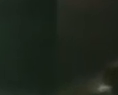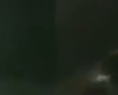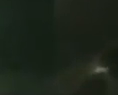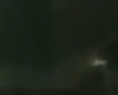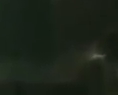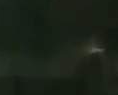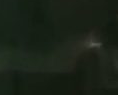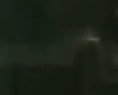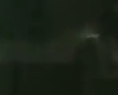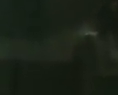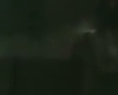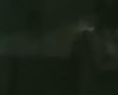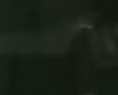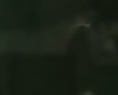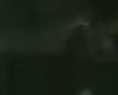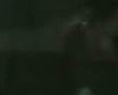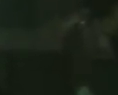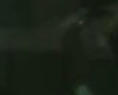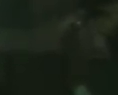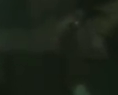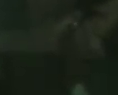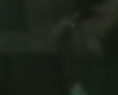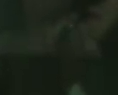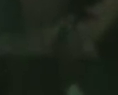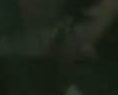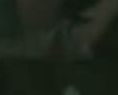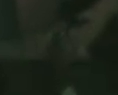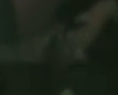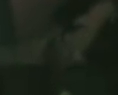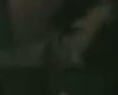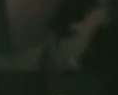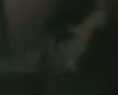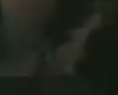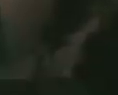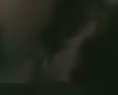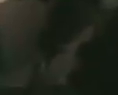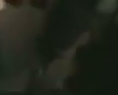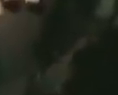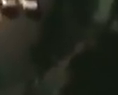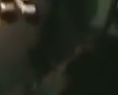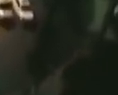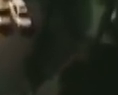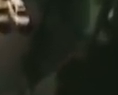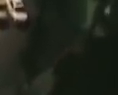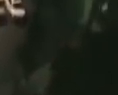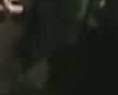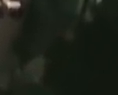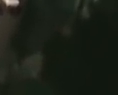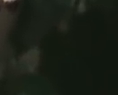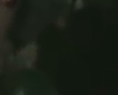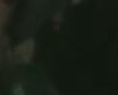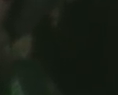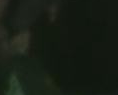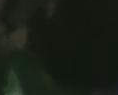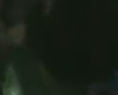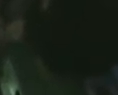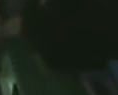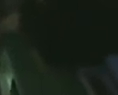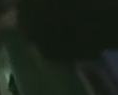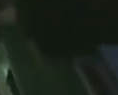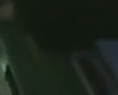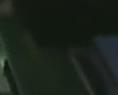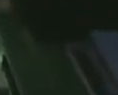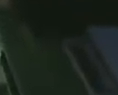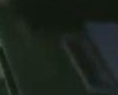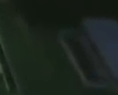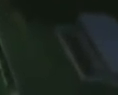Iniciamos esta transmisión desde el Salón Ayacucho del Palacio de Miraflores en el contexto de la Cumbre Internacional contra el